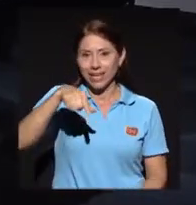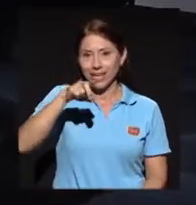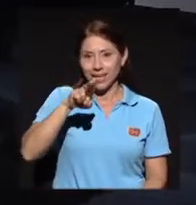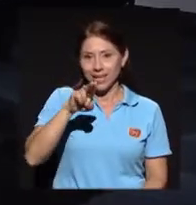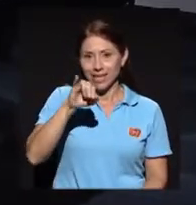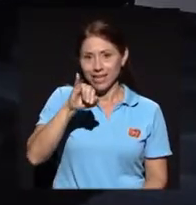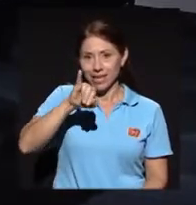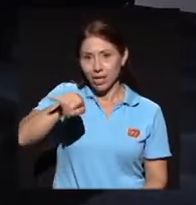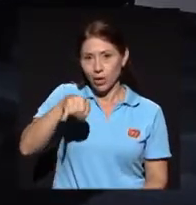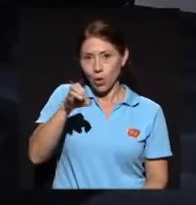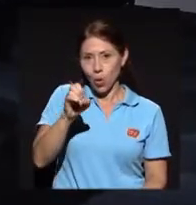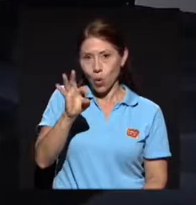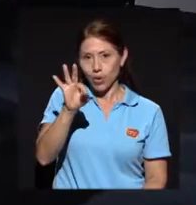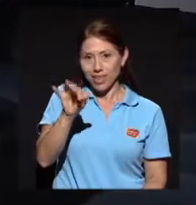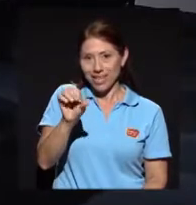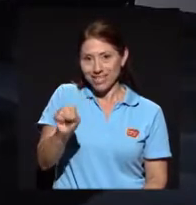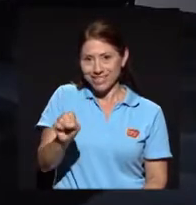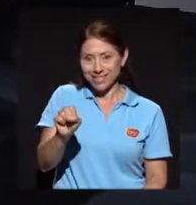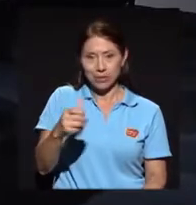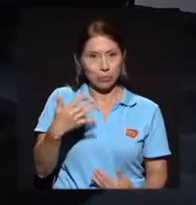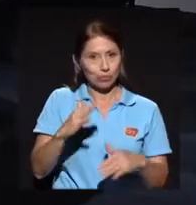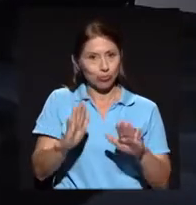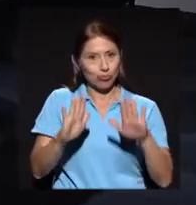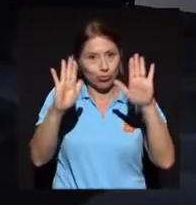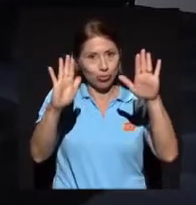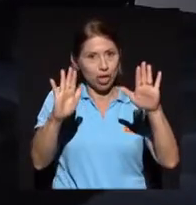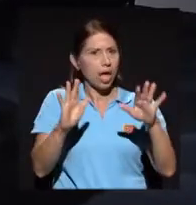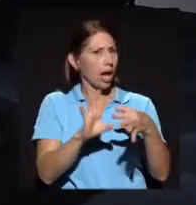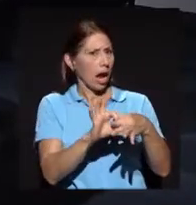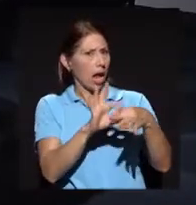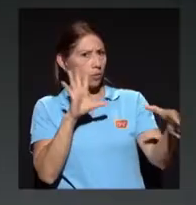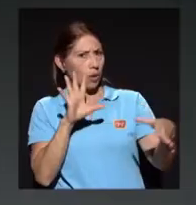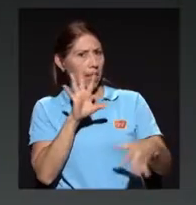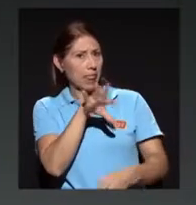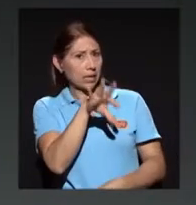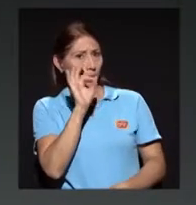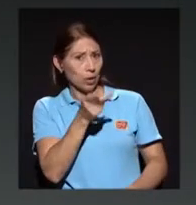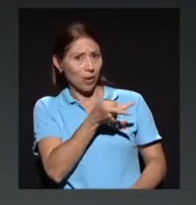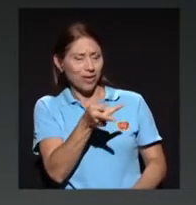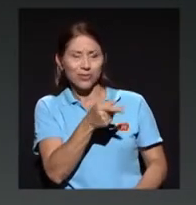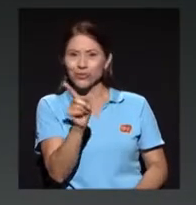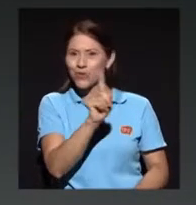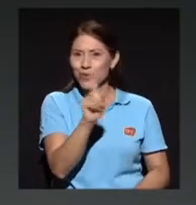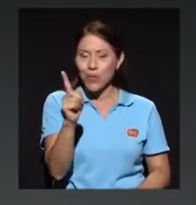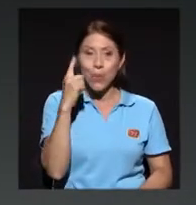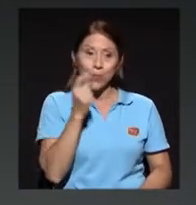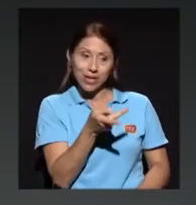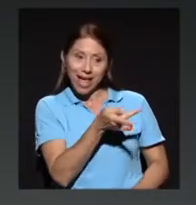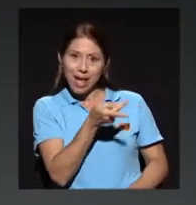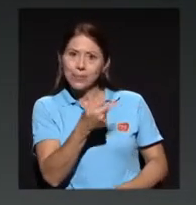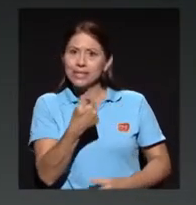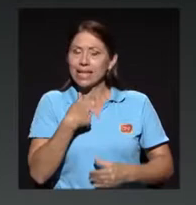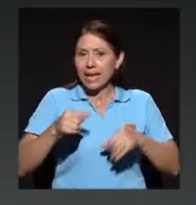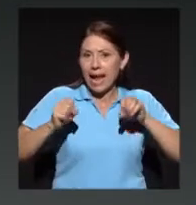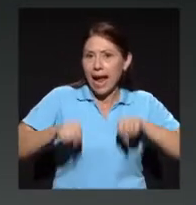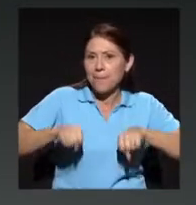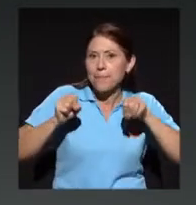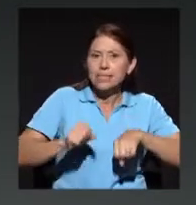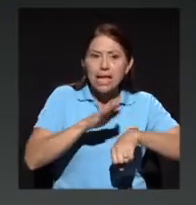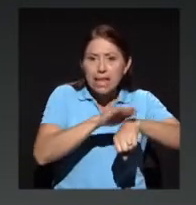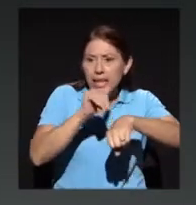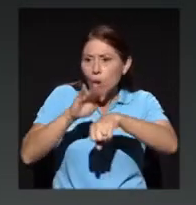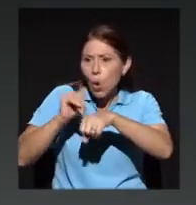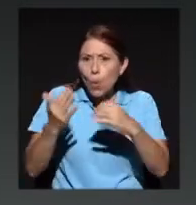que fueron escogidos no por casualidad y la capacidad de convocatoria el conocimiento